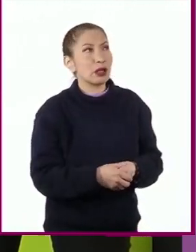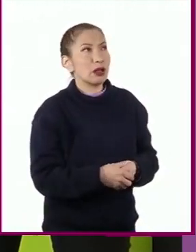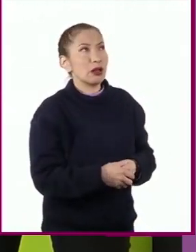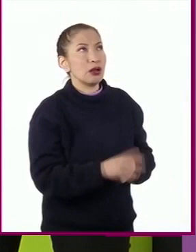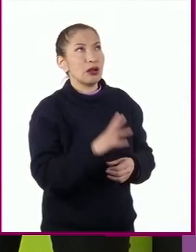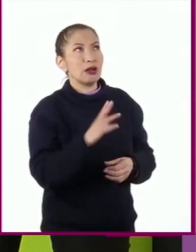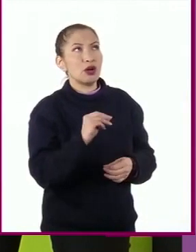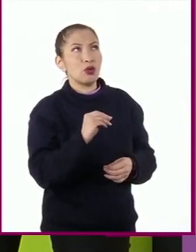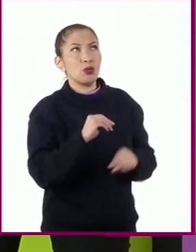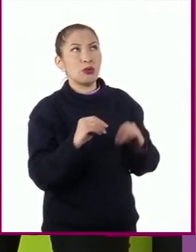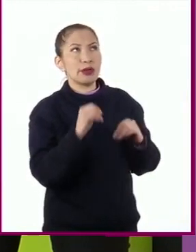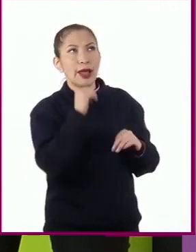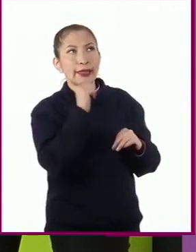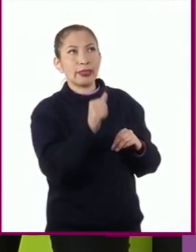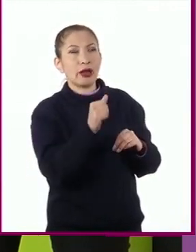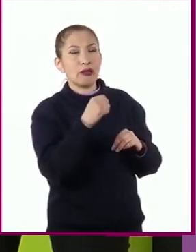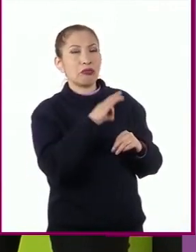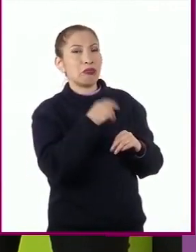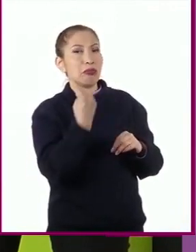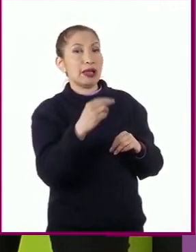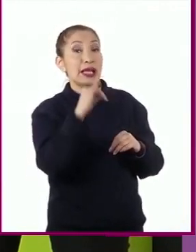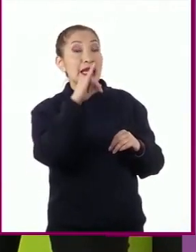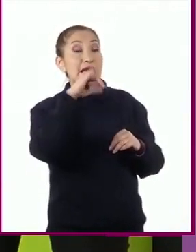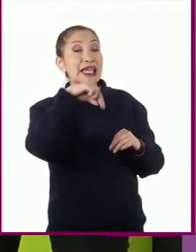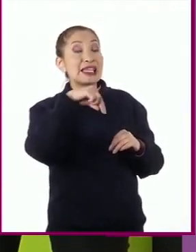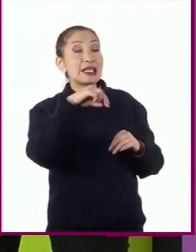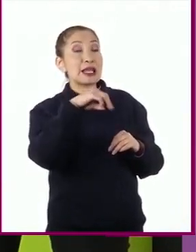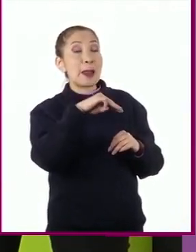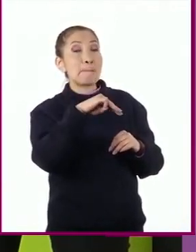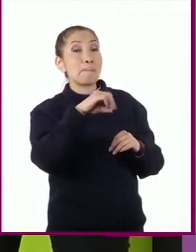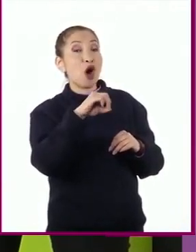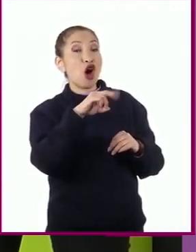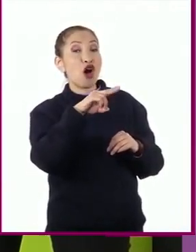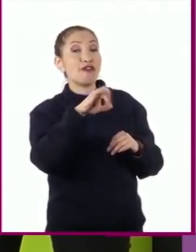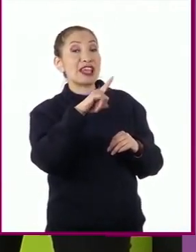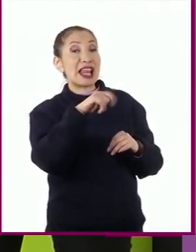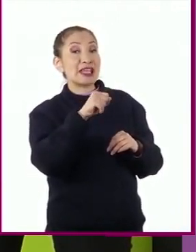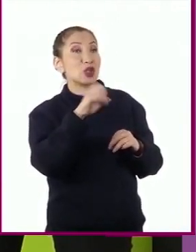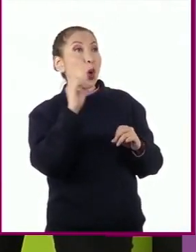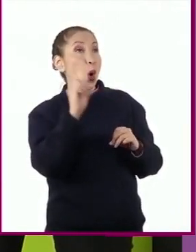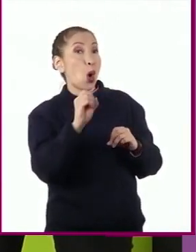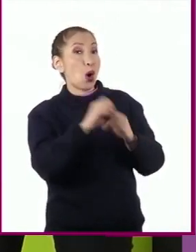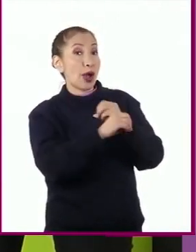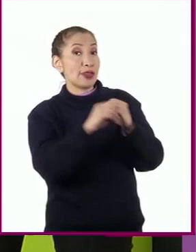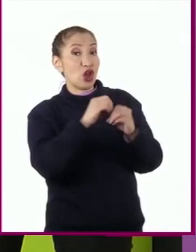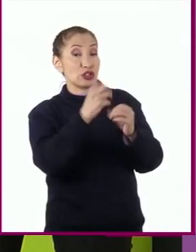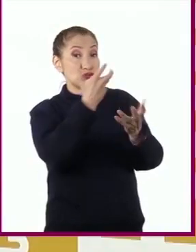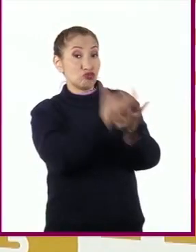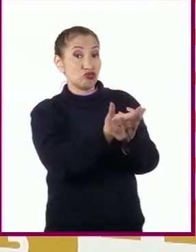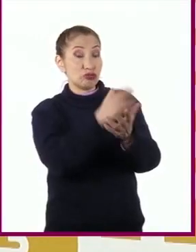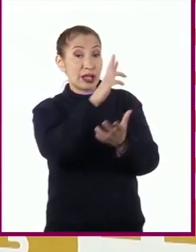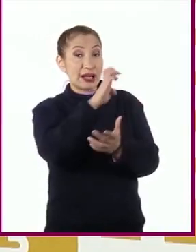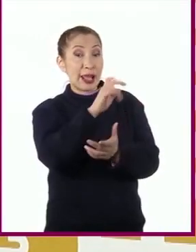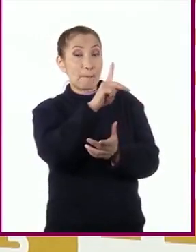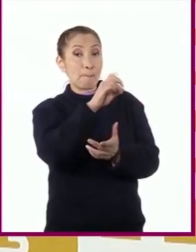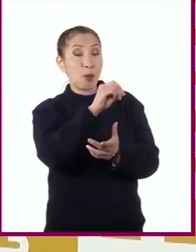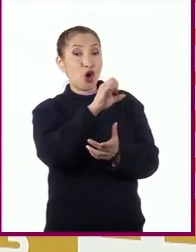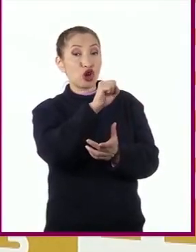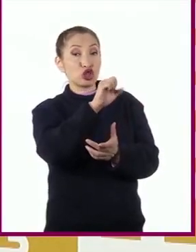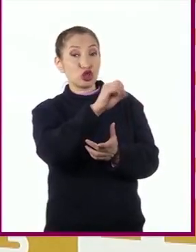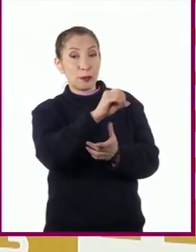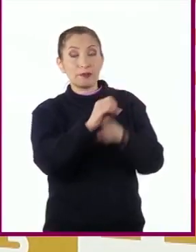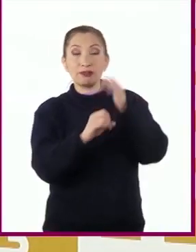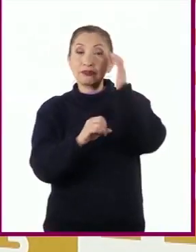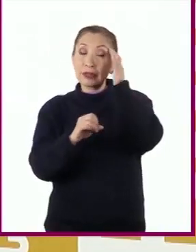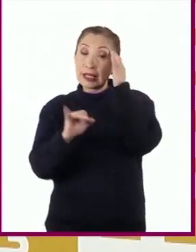Los que no se mueven, ¿podrían ser inmóviles? ¿O les podemos decir objetos en reposo? Así es,